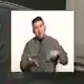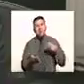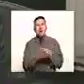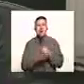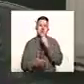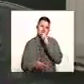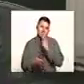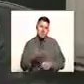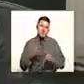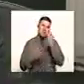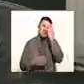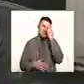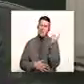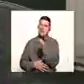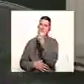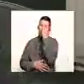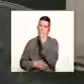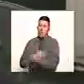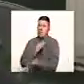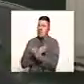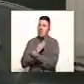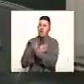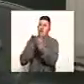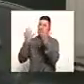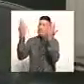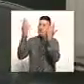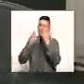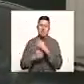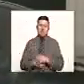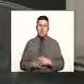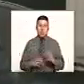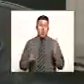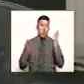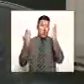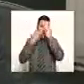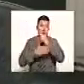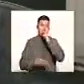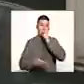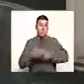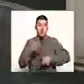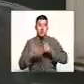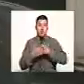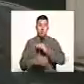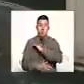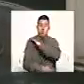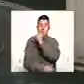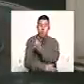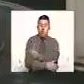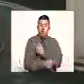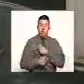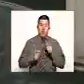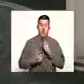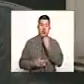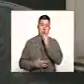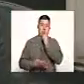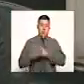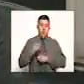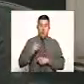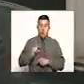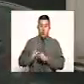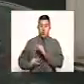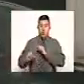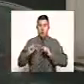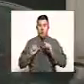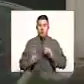de este mar de corrupción y en medio de la evasión rampante de impuestos que tienen los más poderosos. La mejor